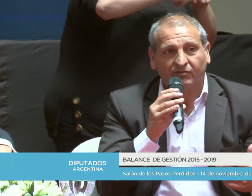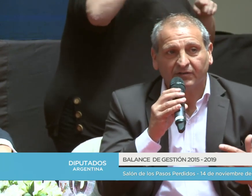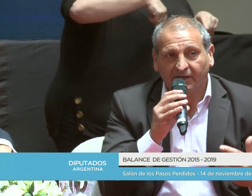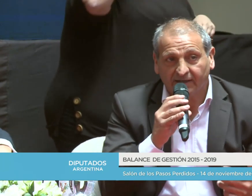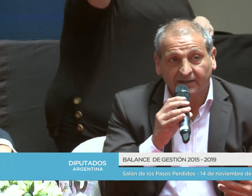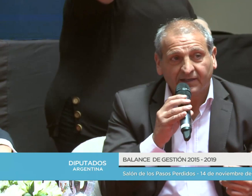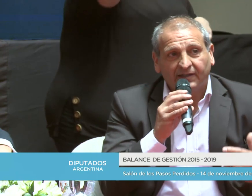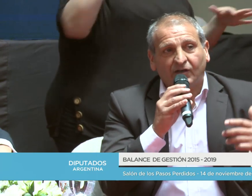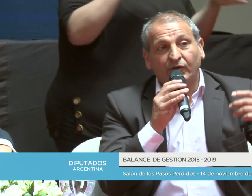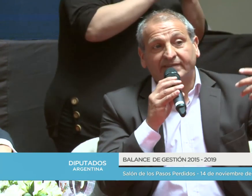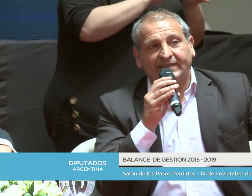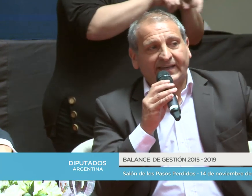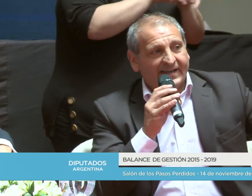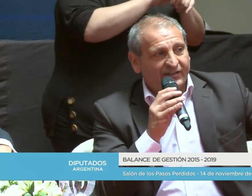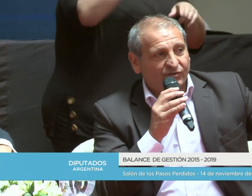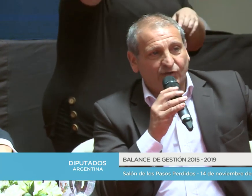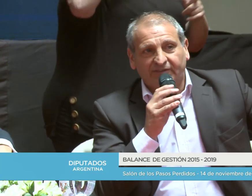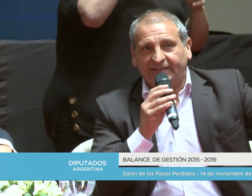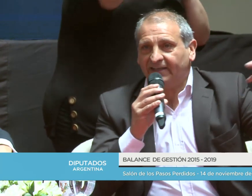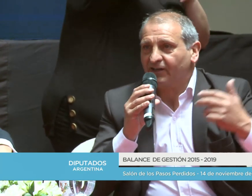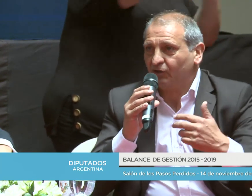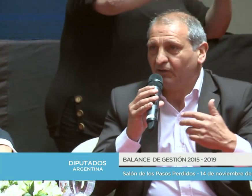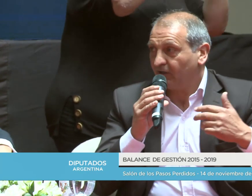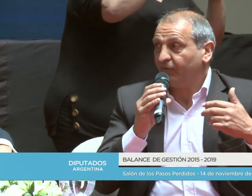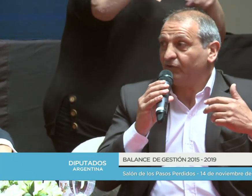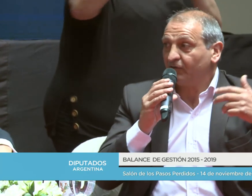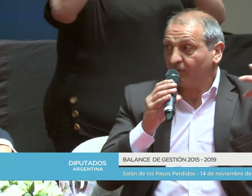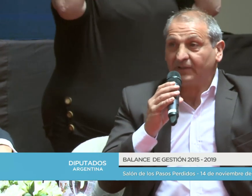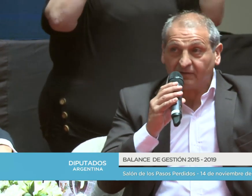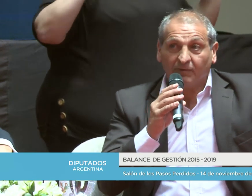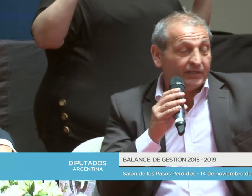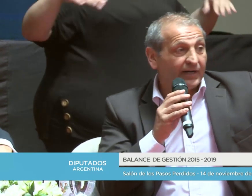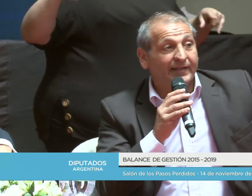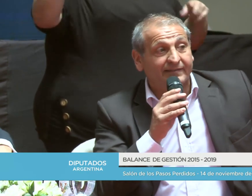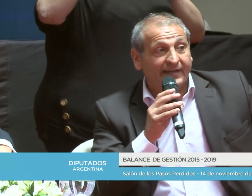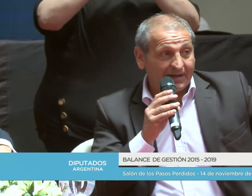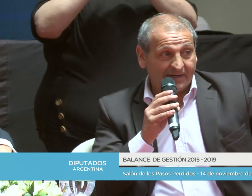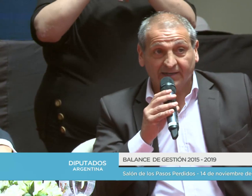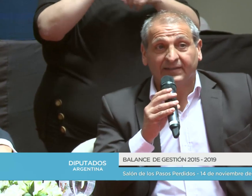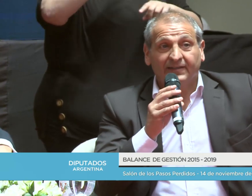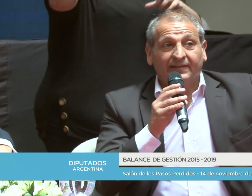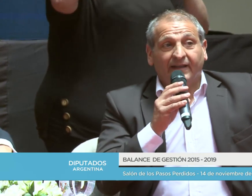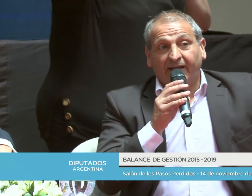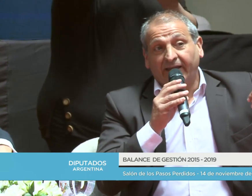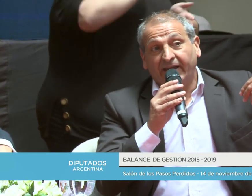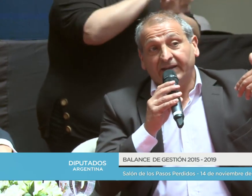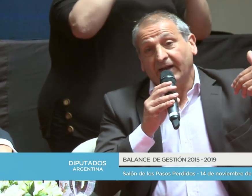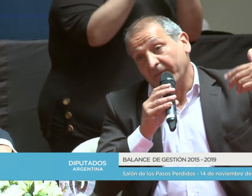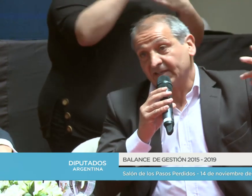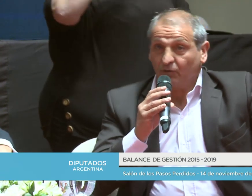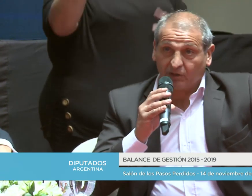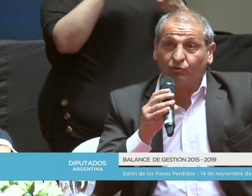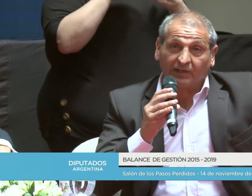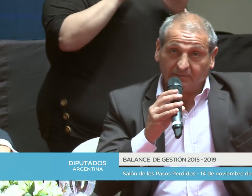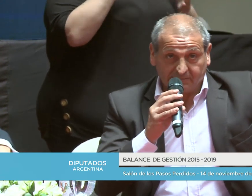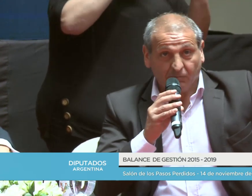del Congreso Nacional. No existía el anexo, no existía en el resto de los edificios, y por lo tanto el Molino era la tercera cámara. A